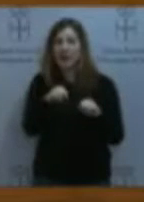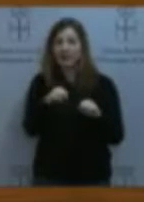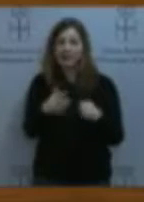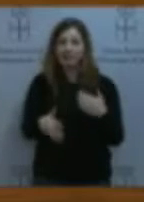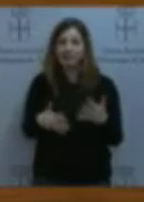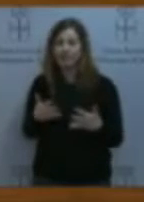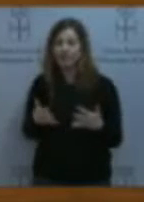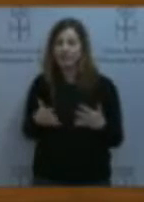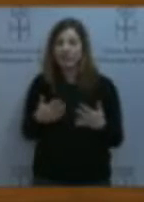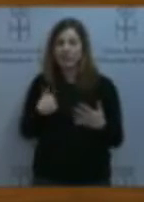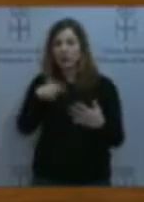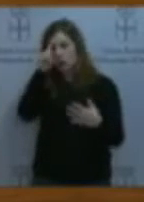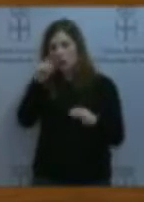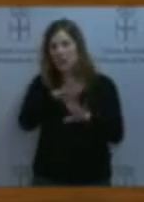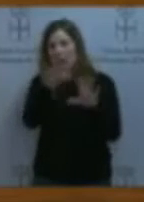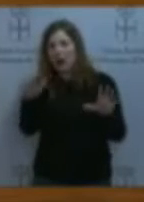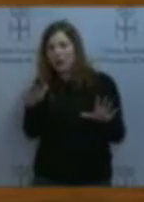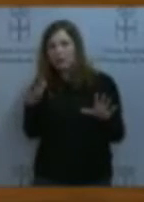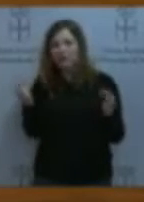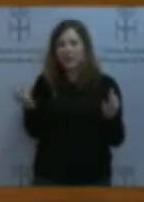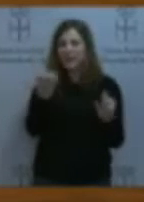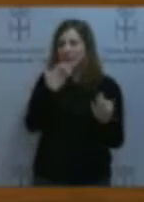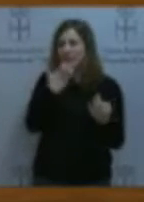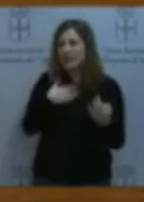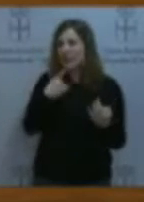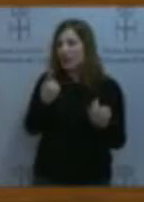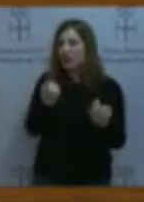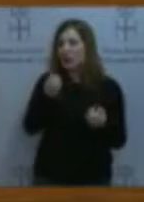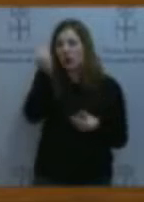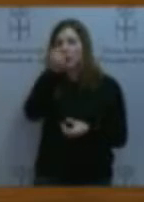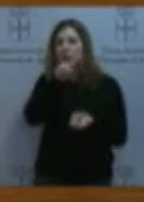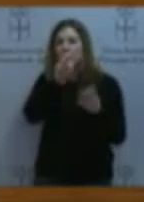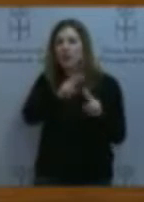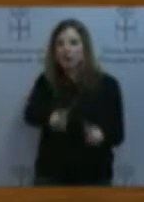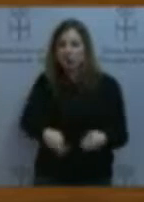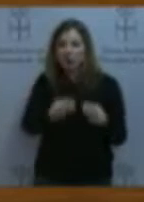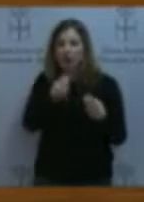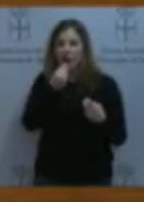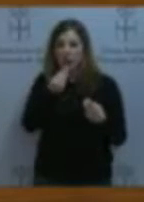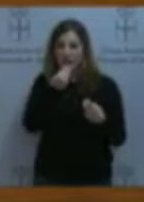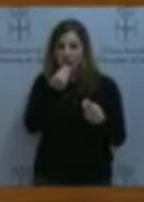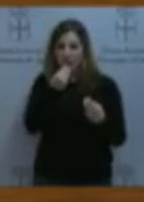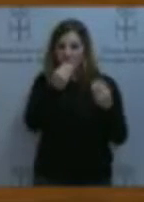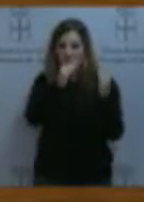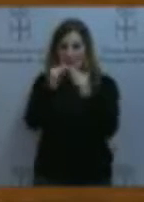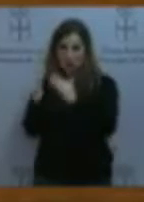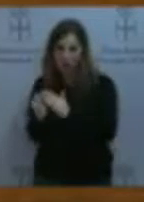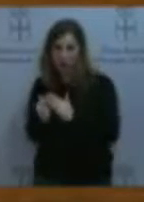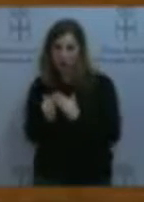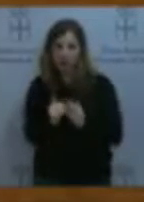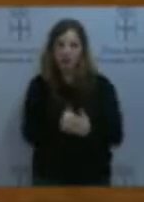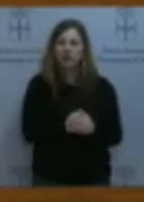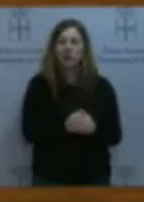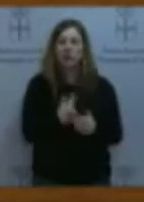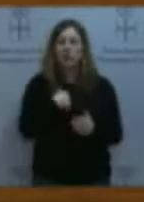cuando plantean un programa de reutilización de alimentos en los hogares. No entiendo lo que quieren decir en este